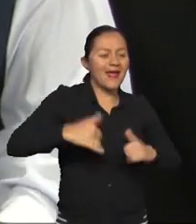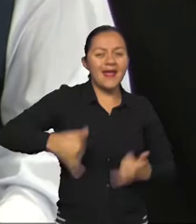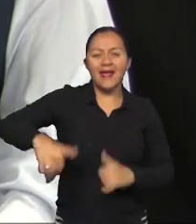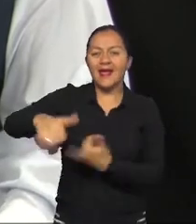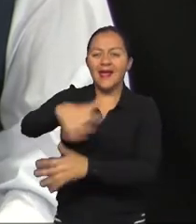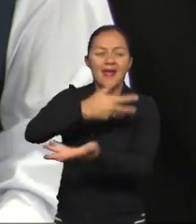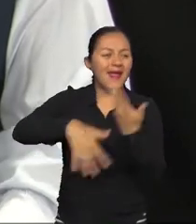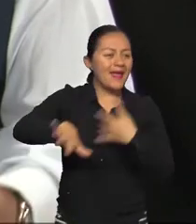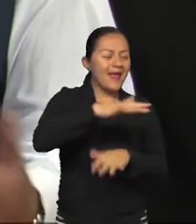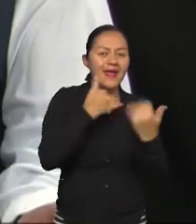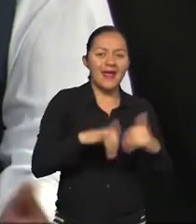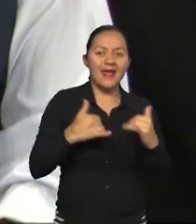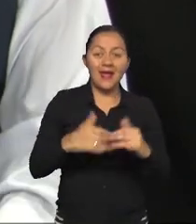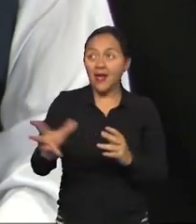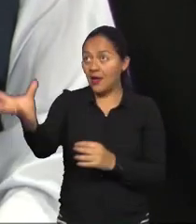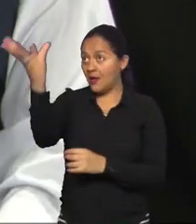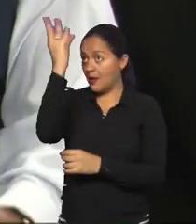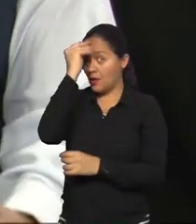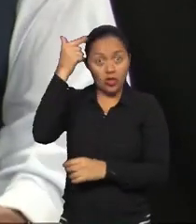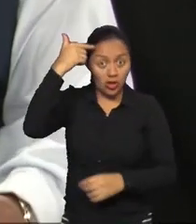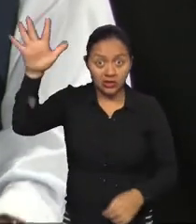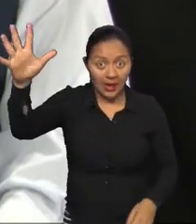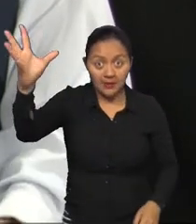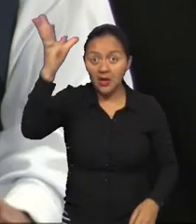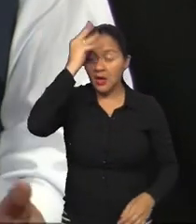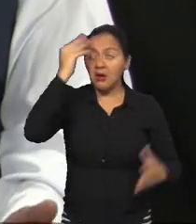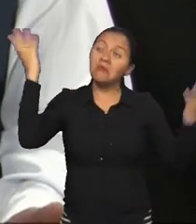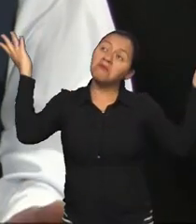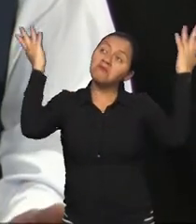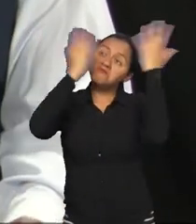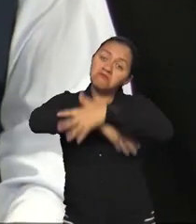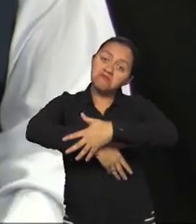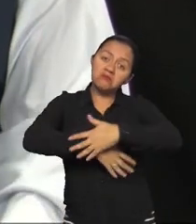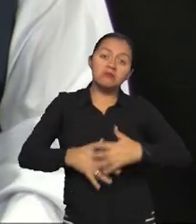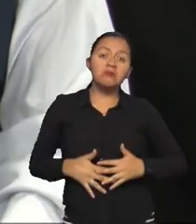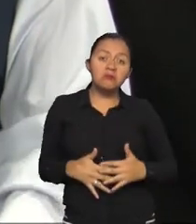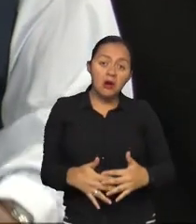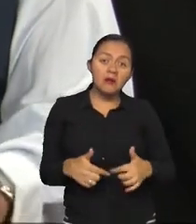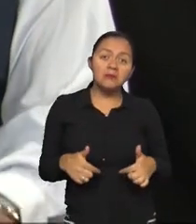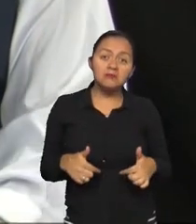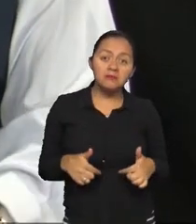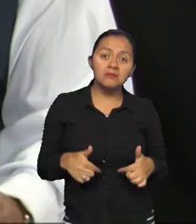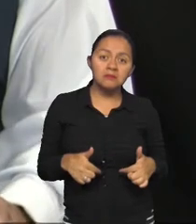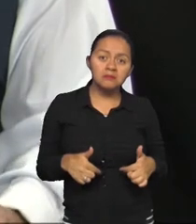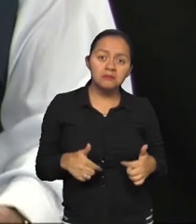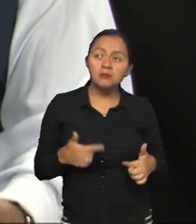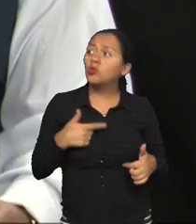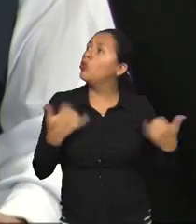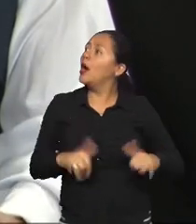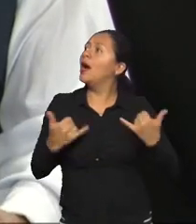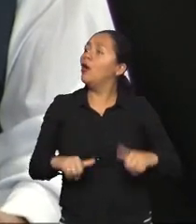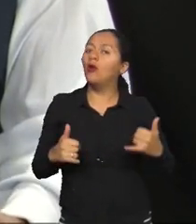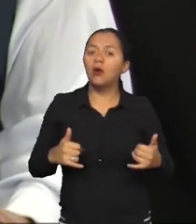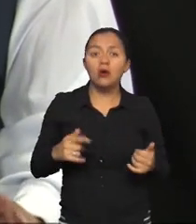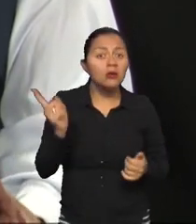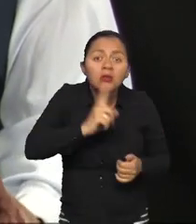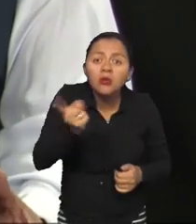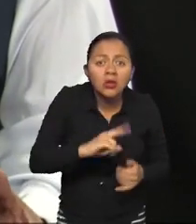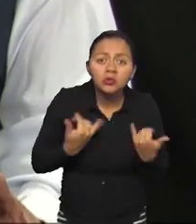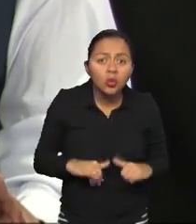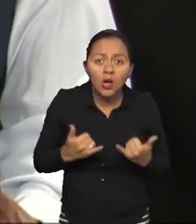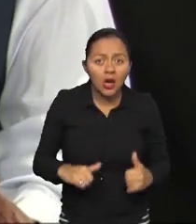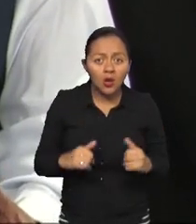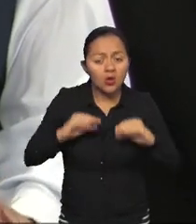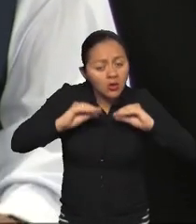que no tiene referentes externos, piensa que está jugando hasta que queda embarazada. Piensa que está jugando hasta cuando descubre que